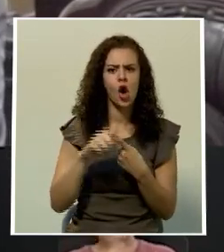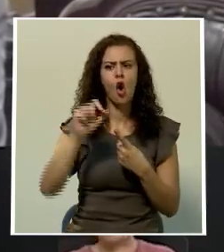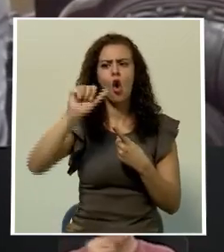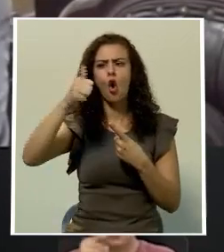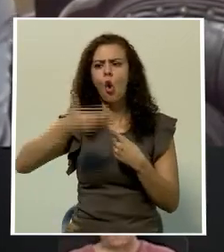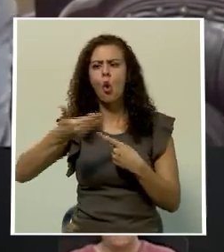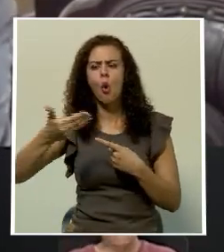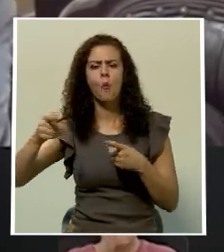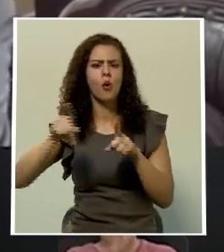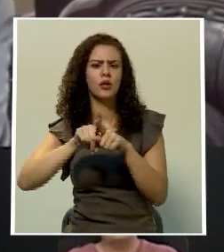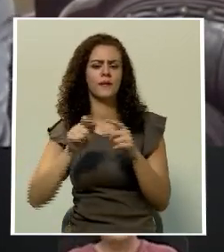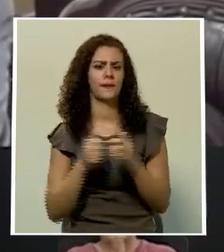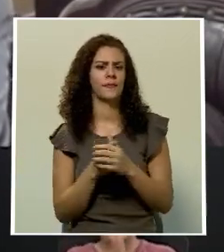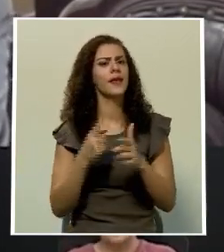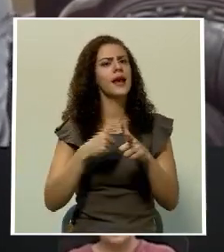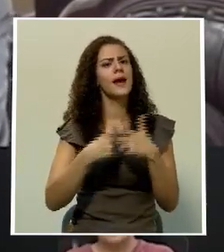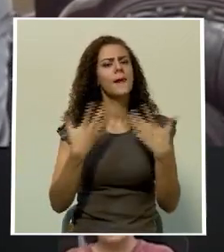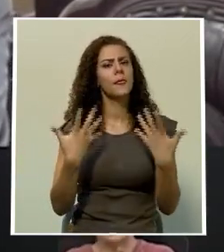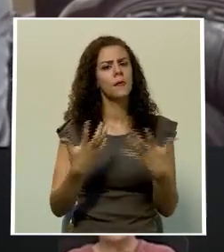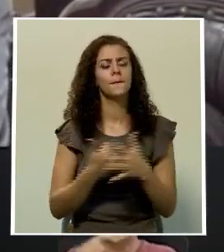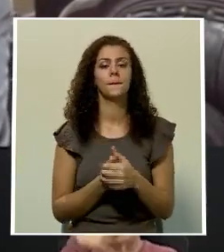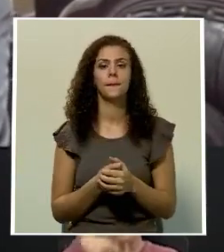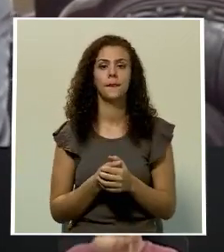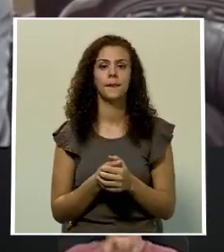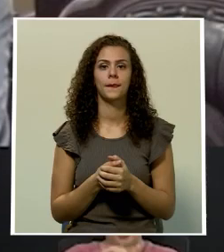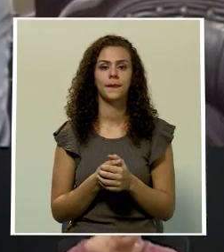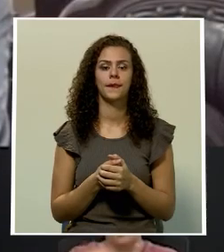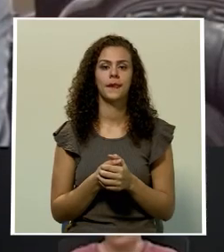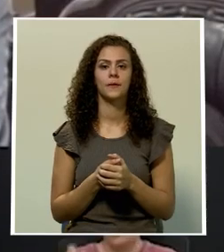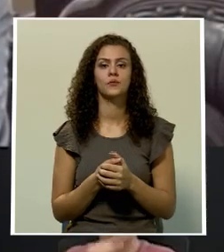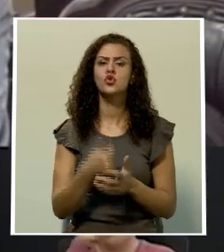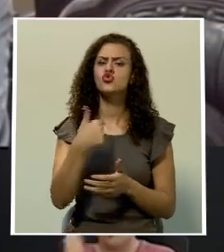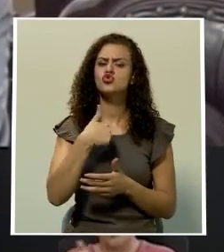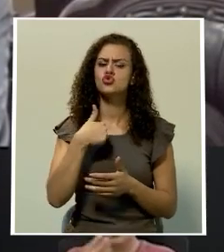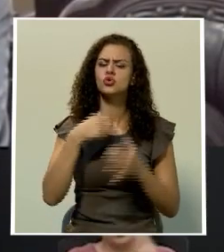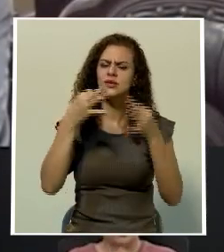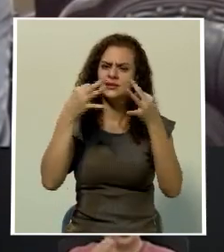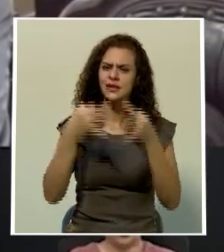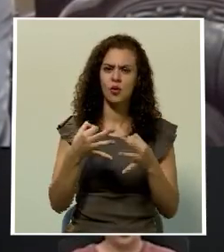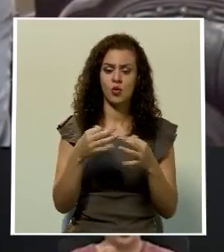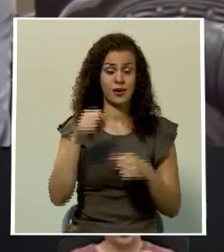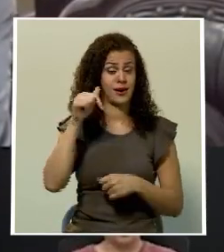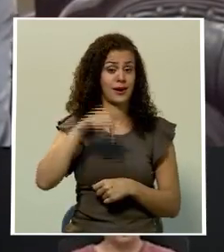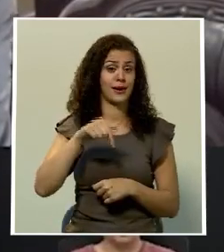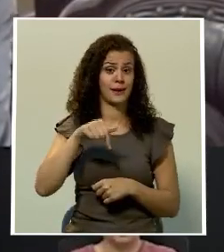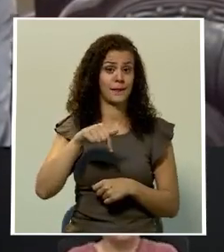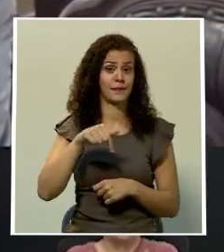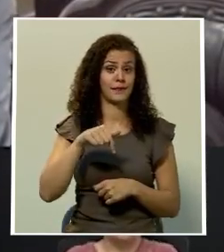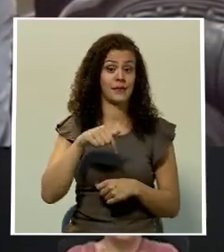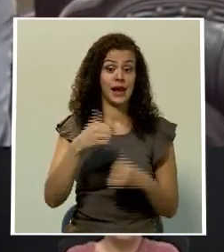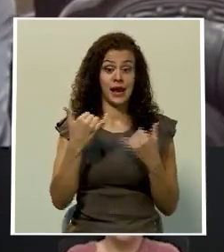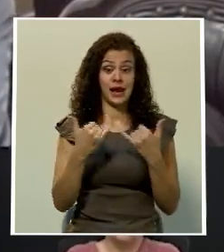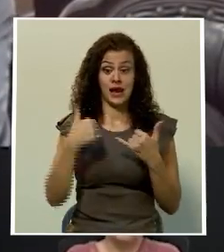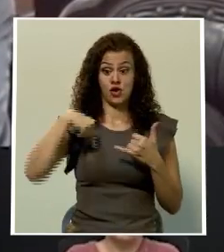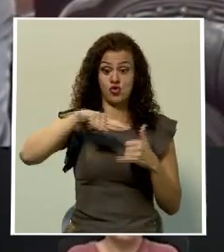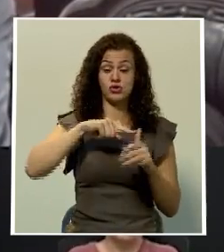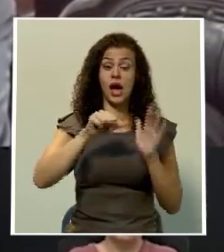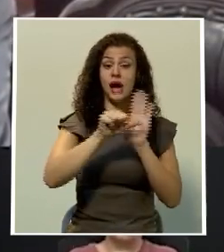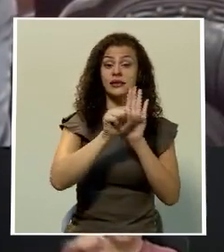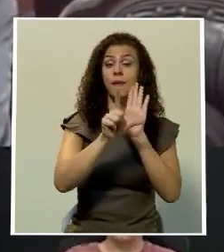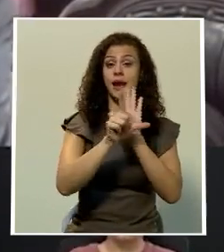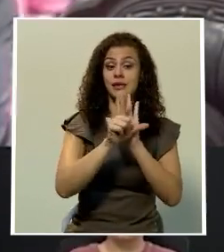de otros productos. Entonces, yo estoy seguro que acá los que estamos en la